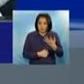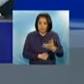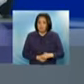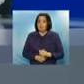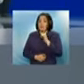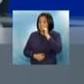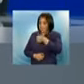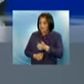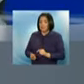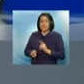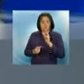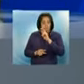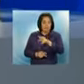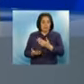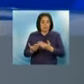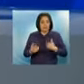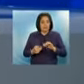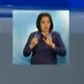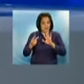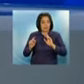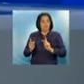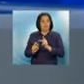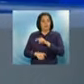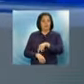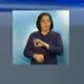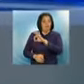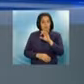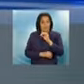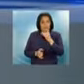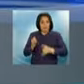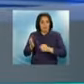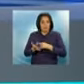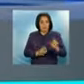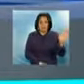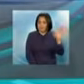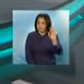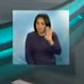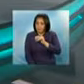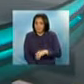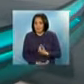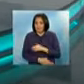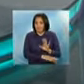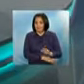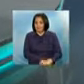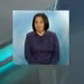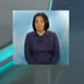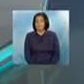vemos mañana minutos antes de las 7 en punto en 90 fin de semana. Claro que sí. Chau, chau. Buenas tardes.